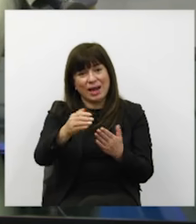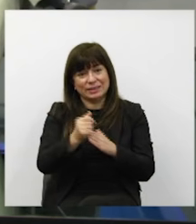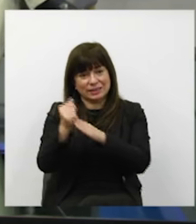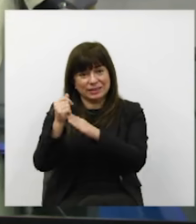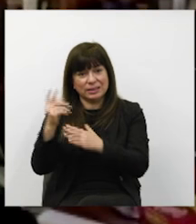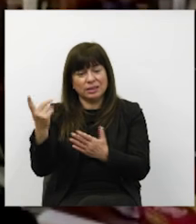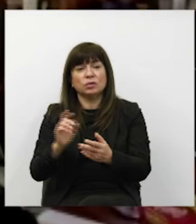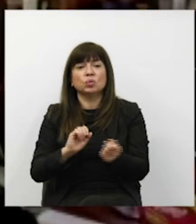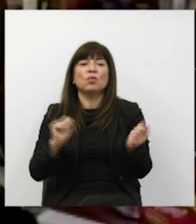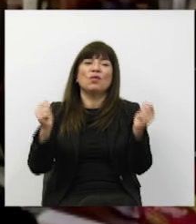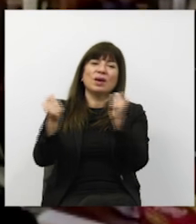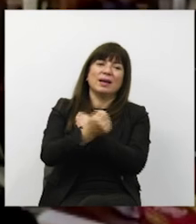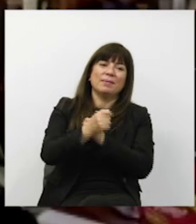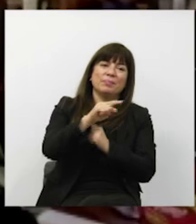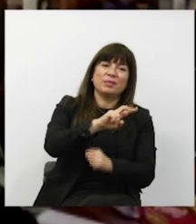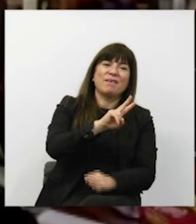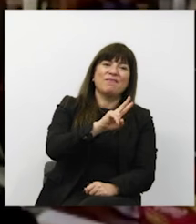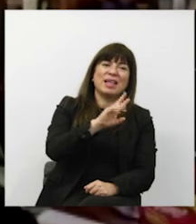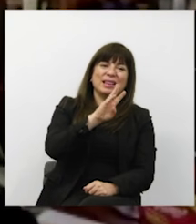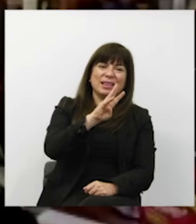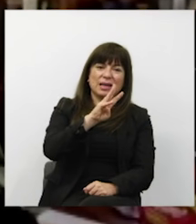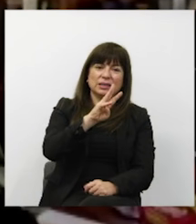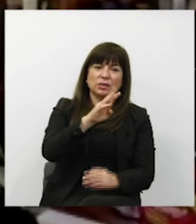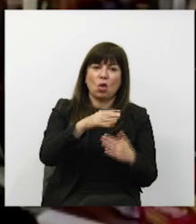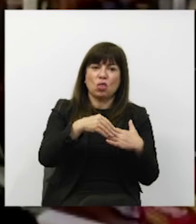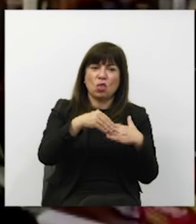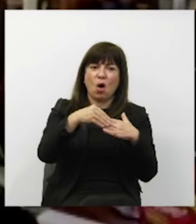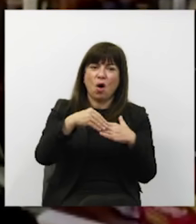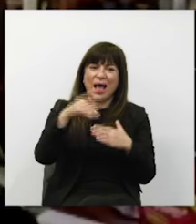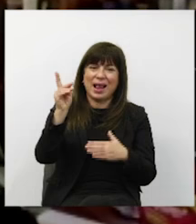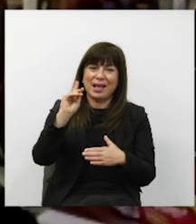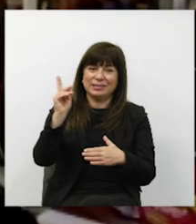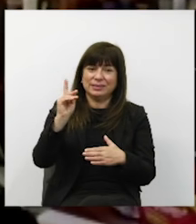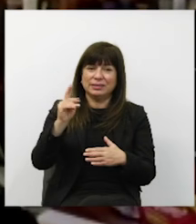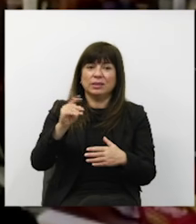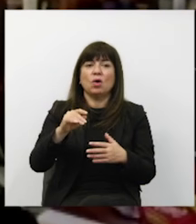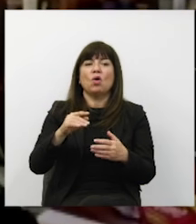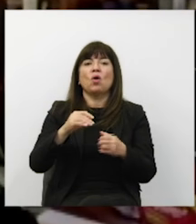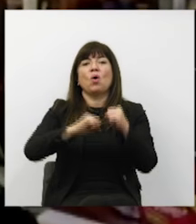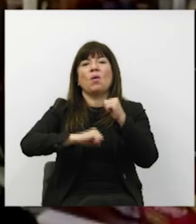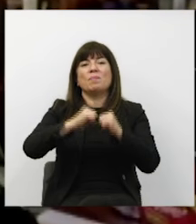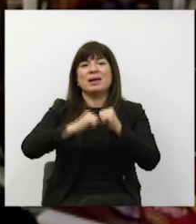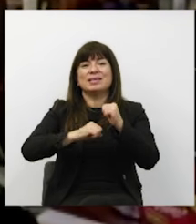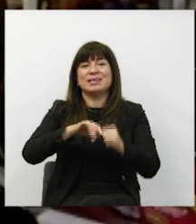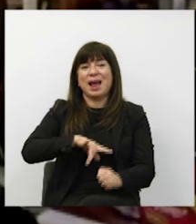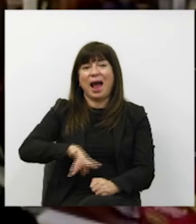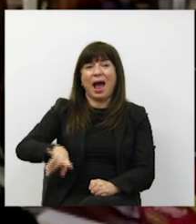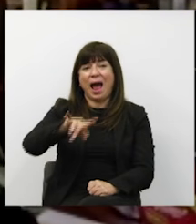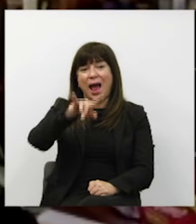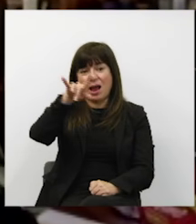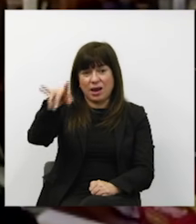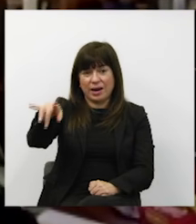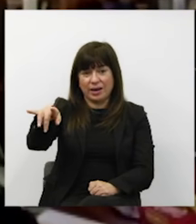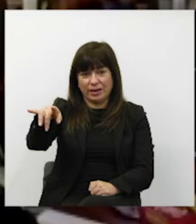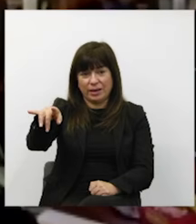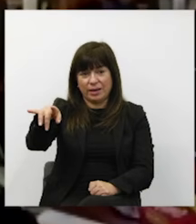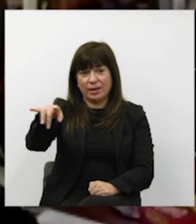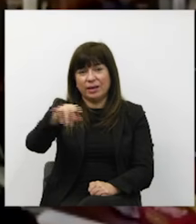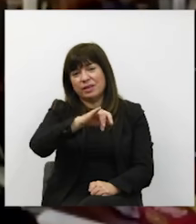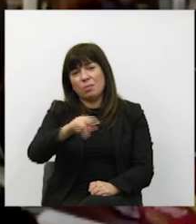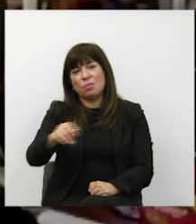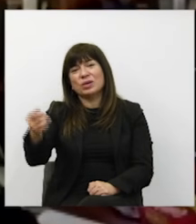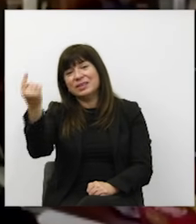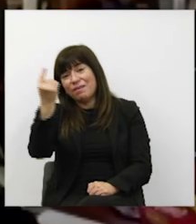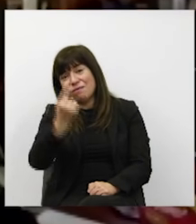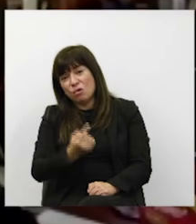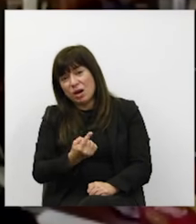acción. Y el gobierno... $23 la acción para la compañía aérea más grande del mundo es un regalo cuando vuelva a la media